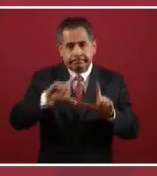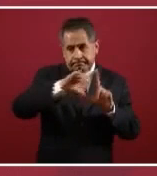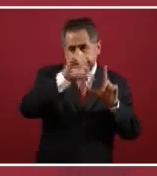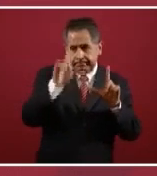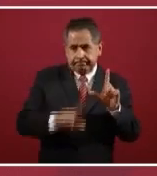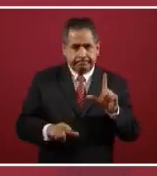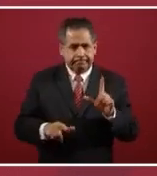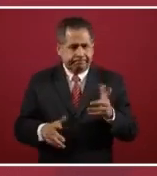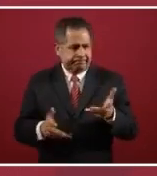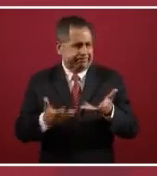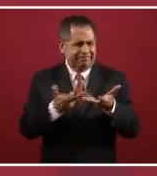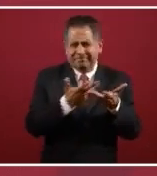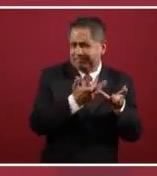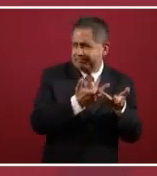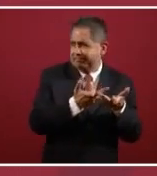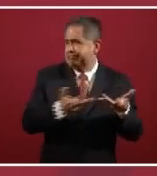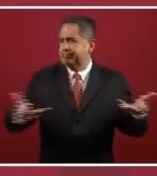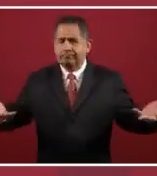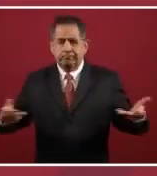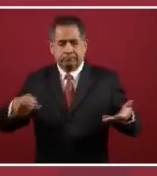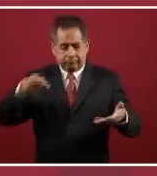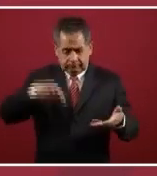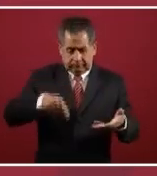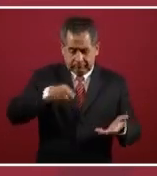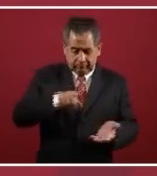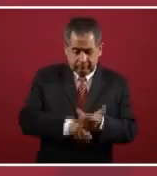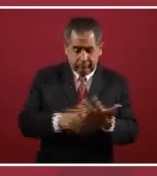la fábrica más importante,